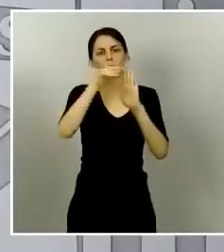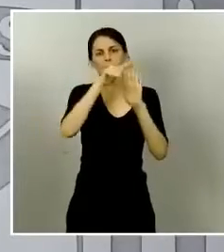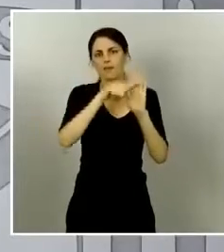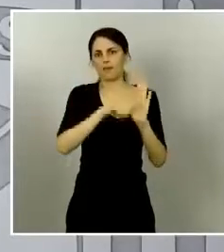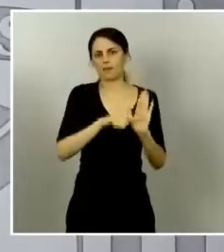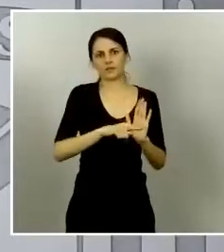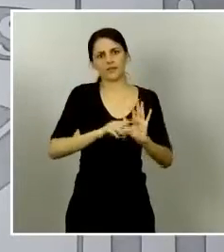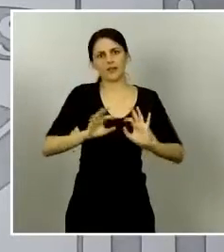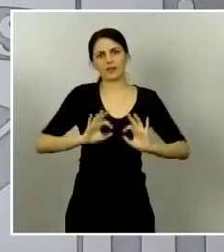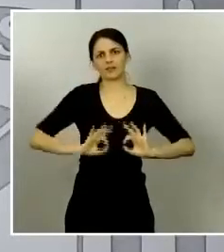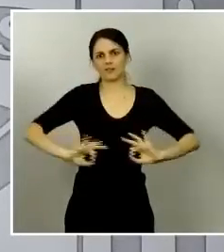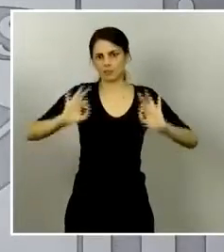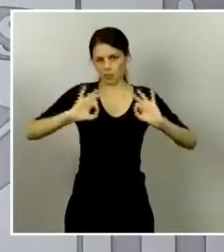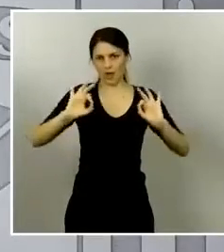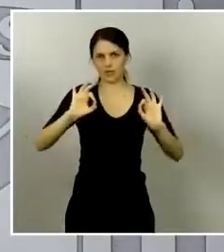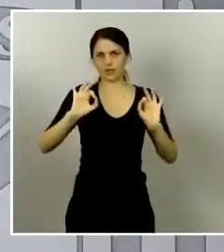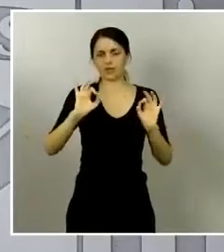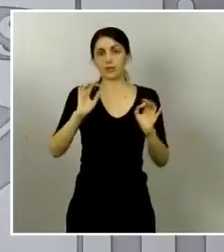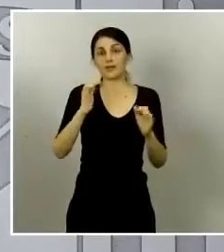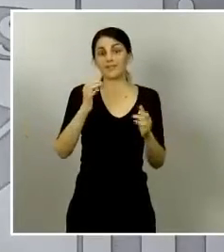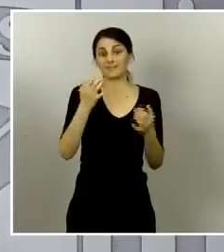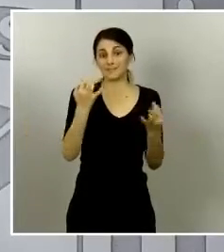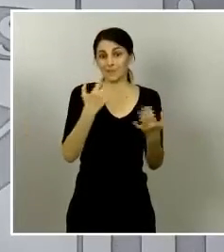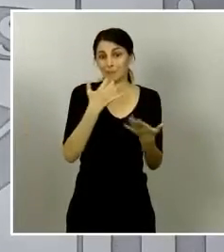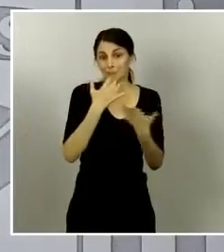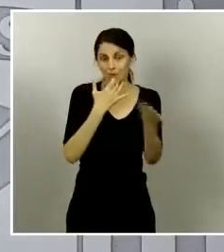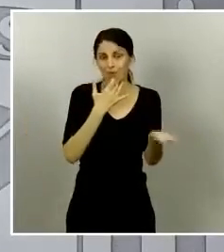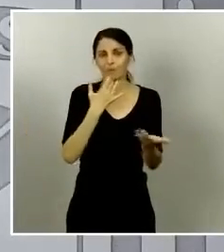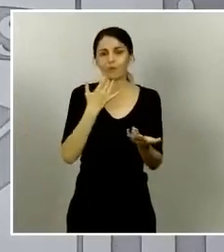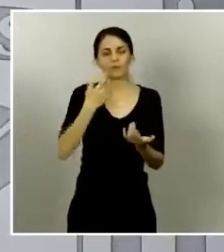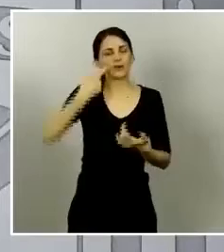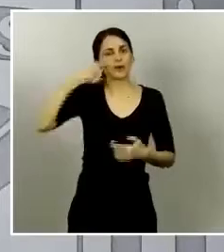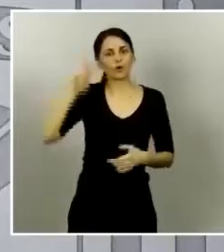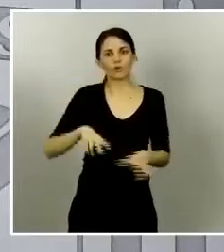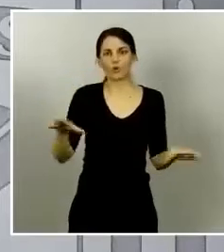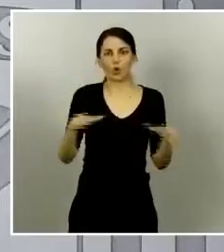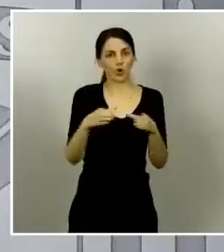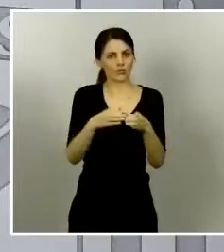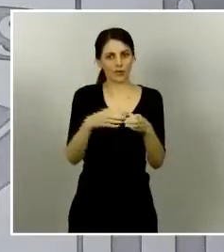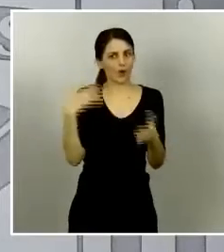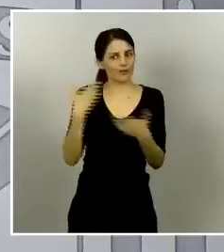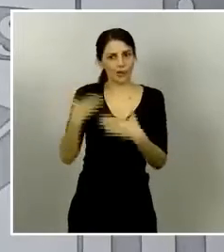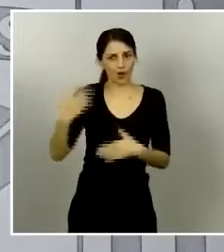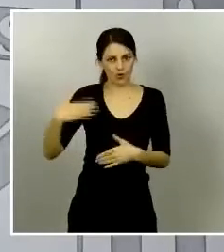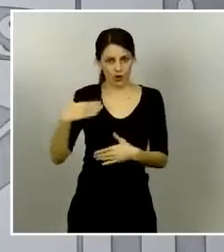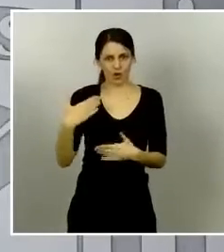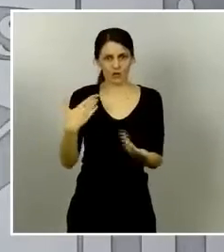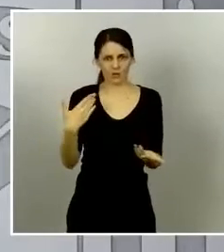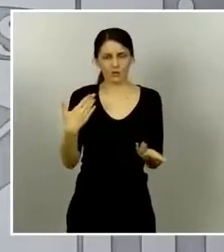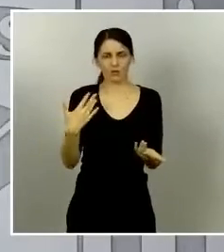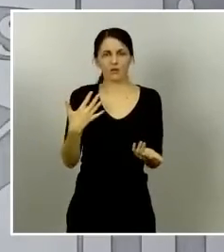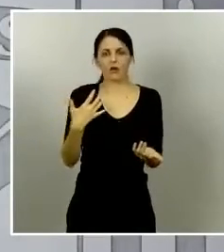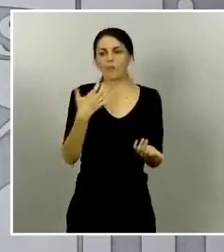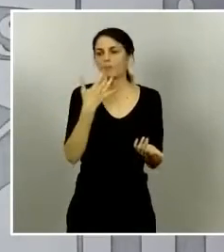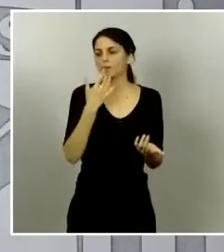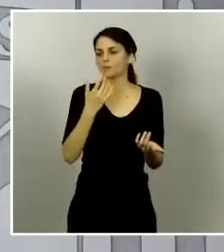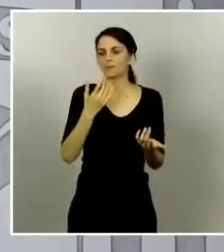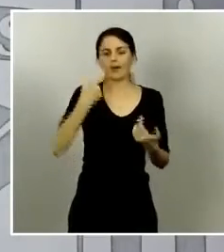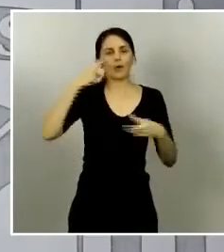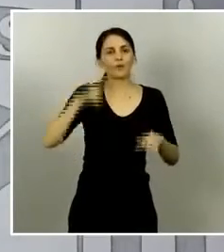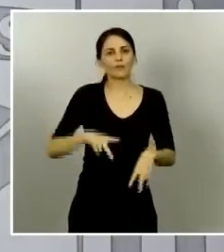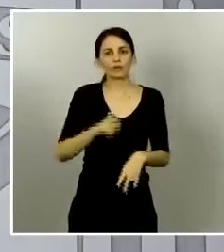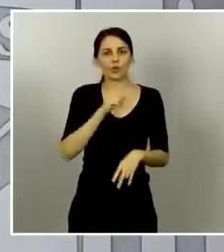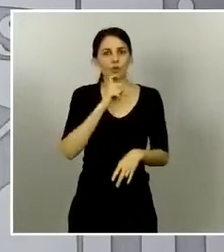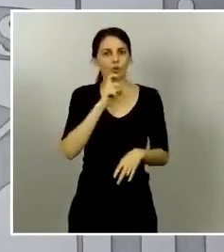medidas excepcionales que están ligadas a esta pandemia sanitaria, entre ellas el reconocimiento a determinados colectivos que no